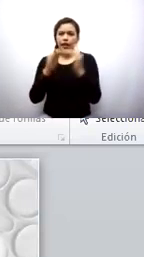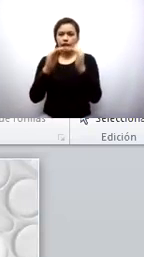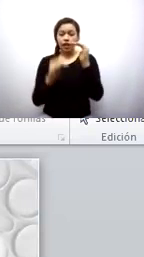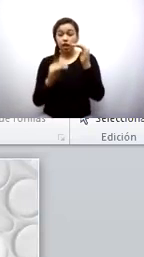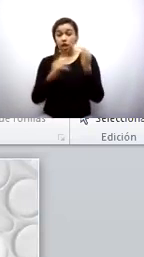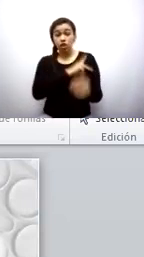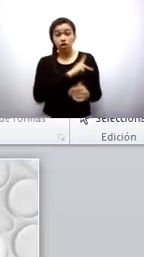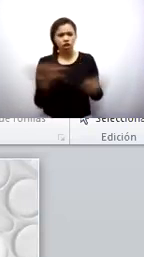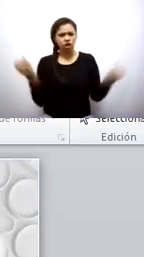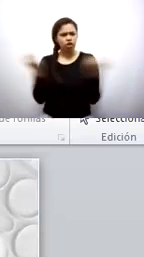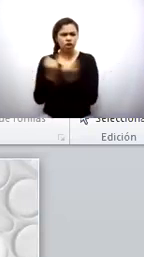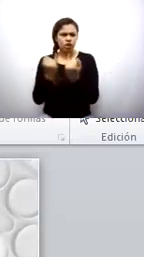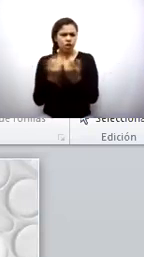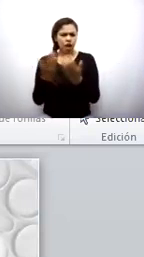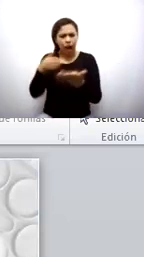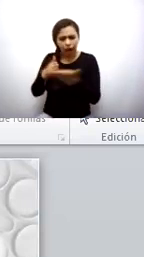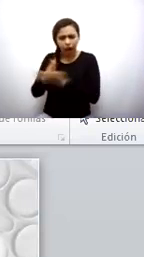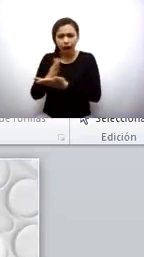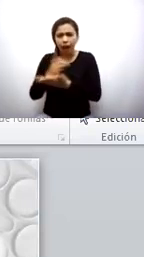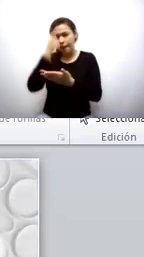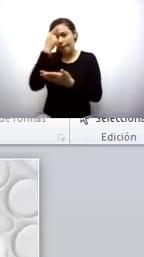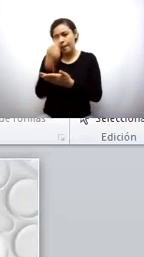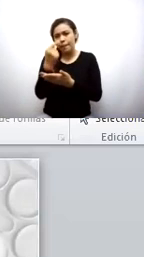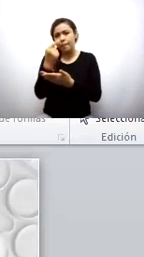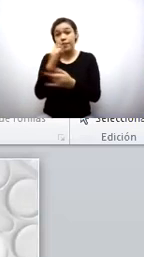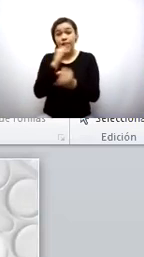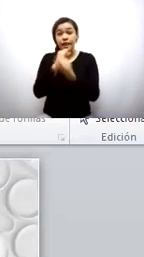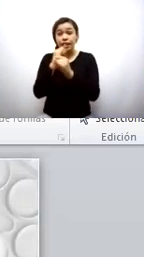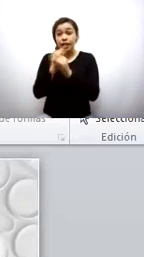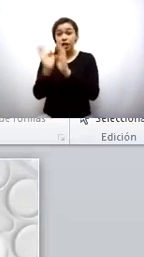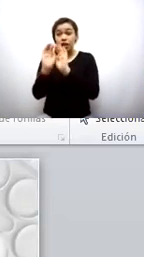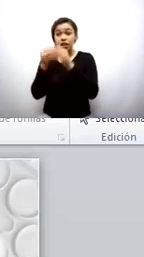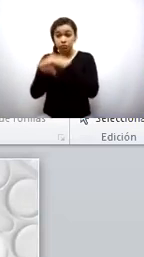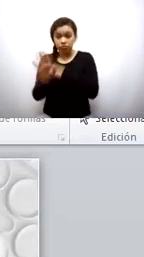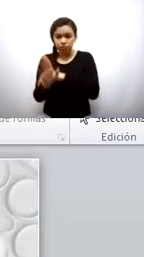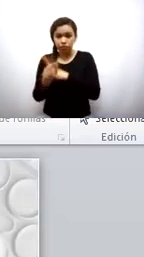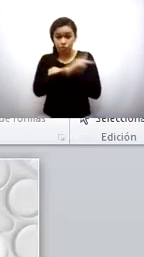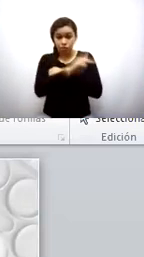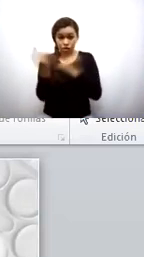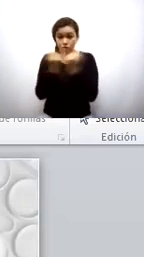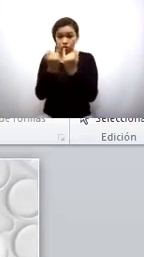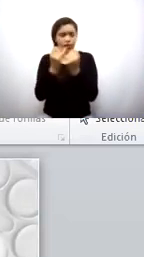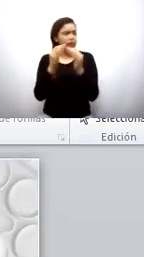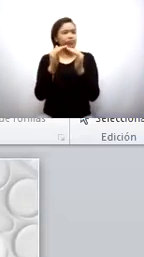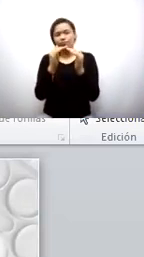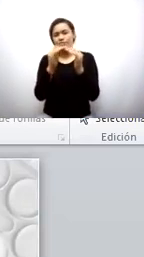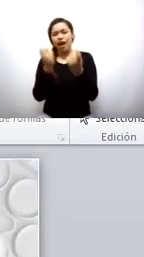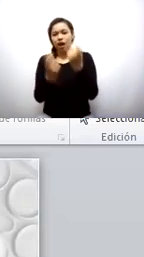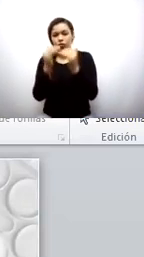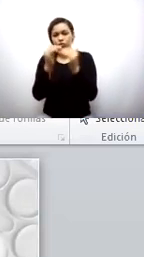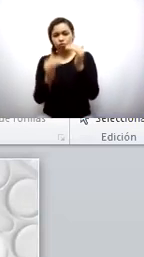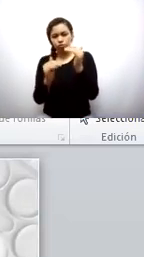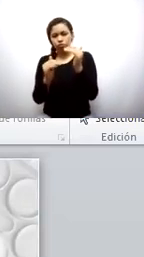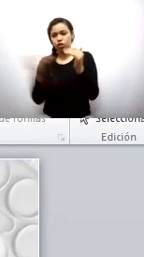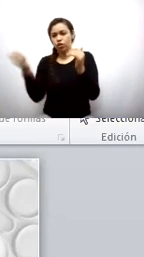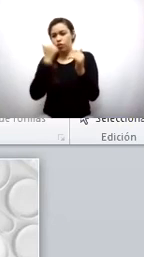acceso a, pues, a una transmisión en Internet. La situación, por ejemplo, que usted nos comenta, de los alumnos que entran a